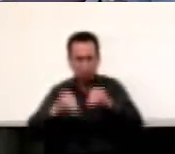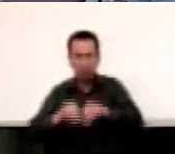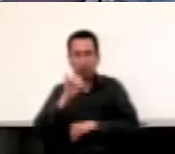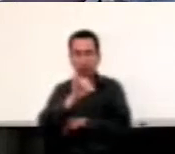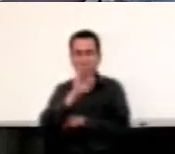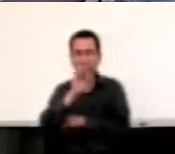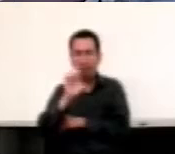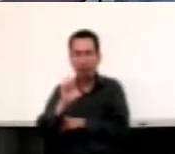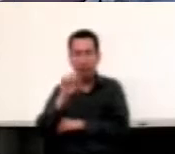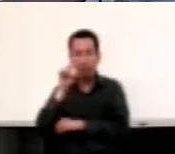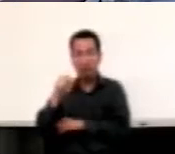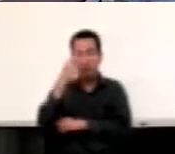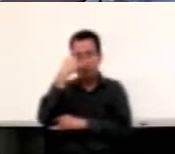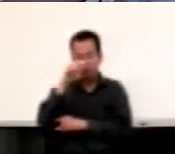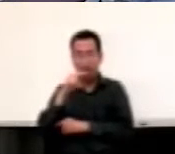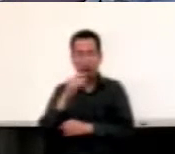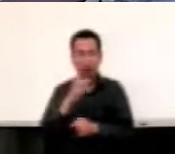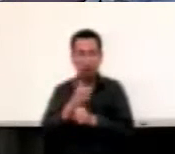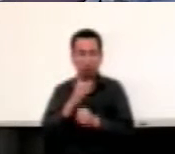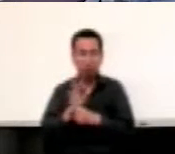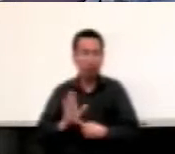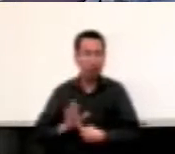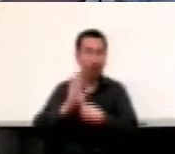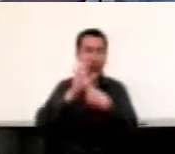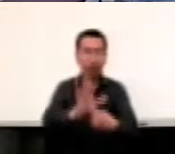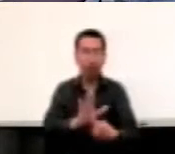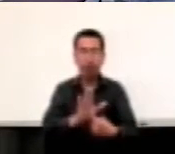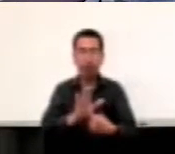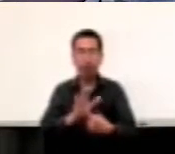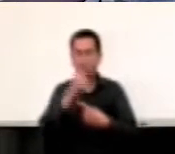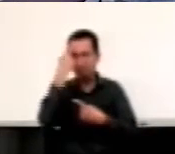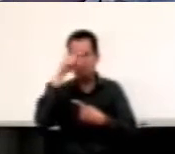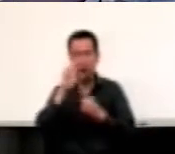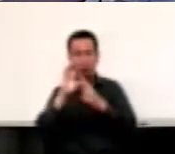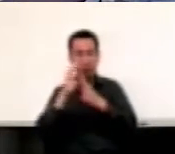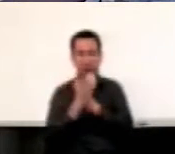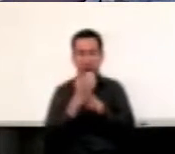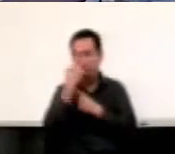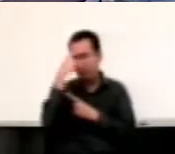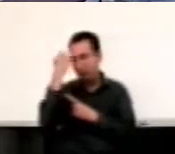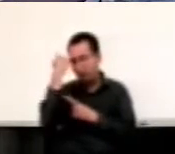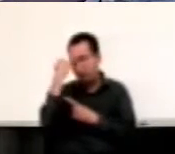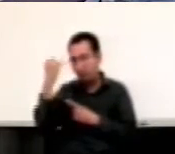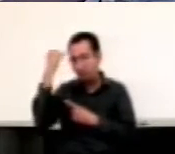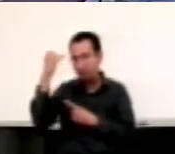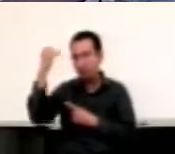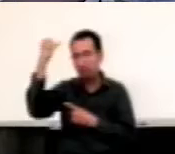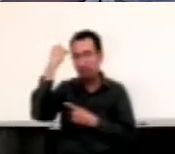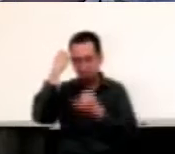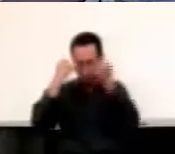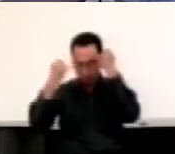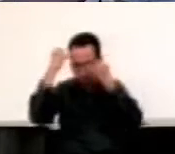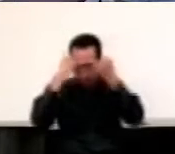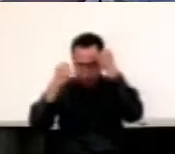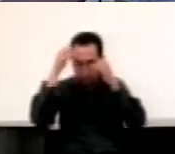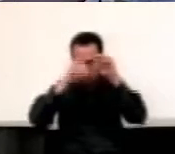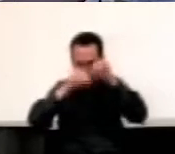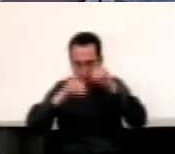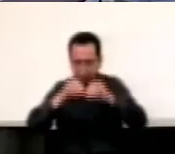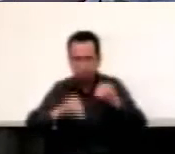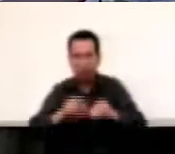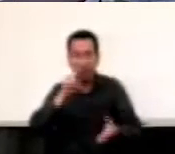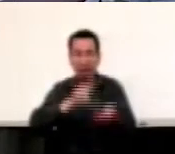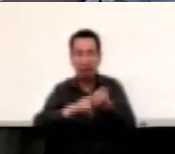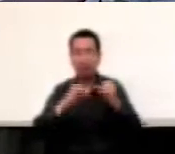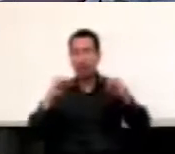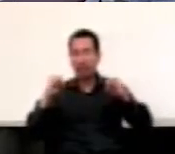IFE y desarrolló la conceptualización técnica y normativa del Comité de Planeación. Colaboró en propuestas para un programa de modernización